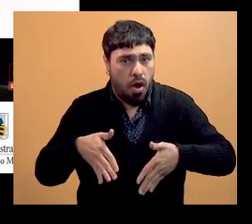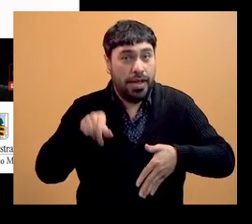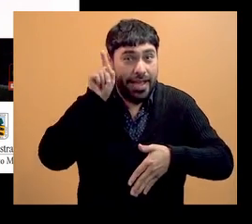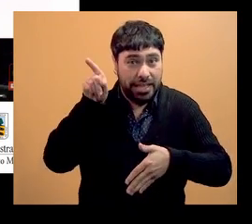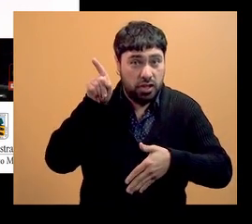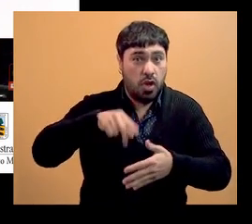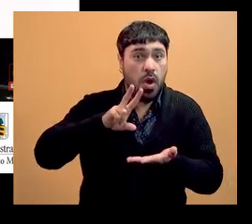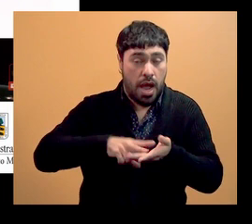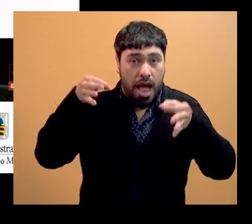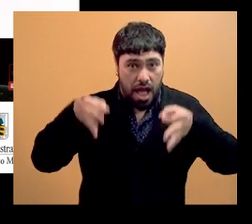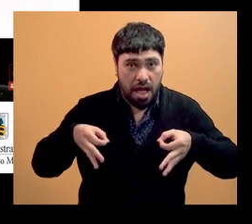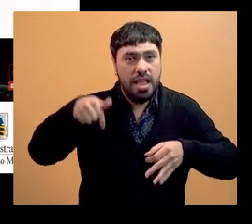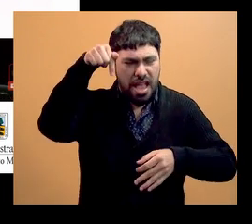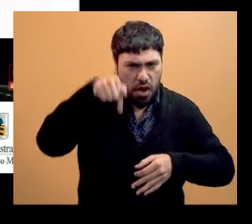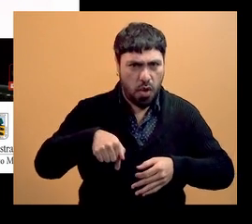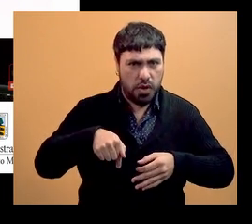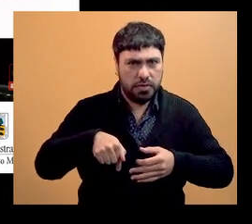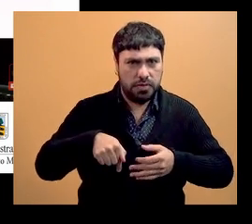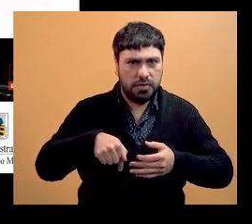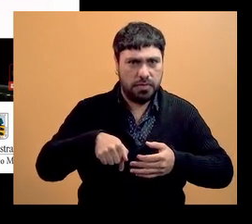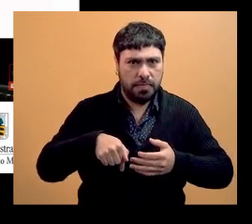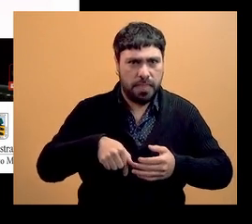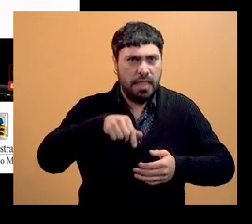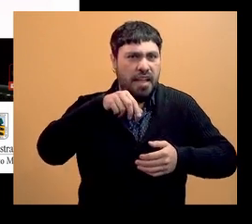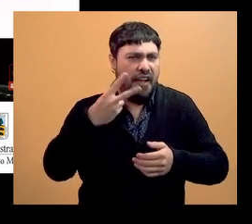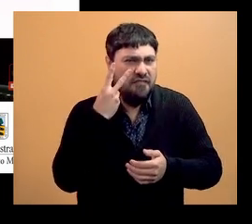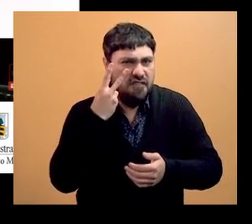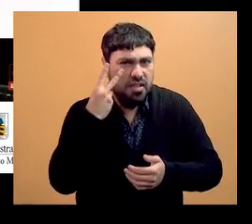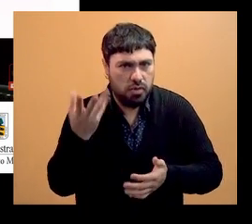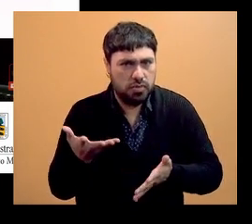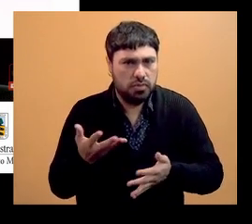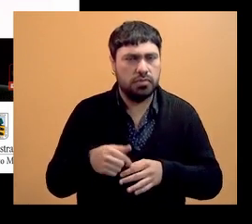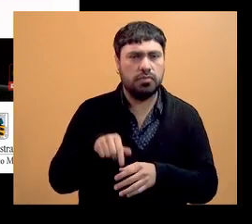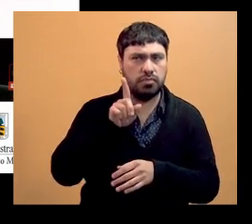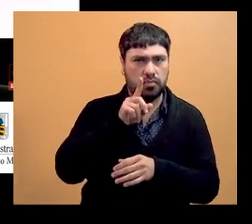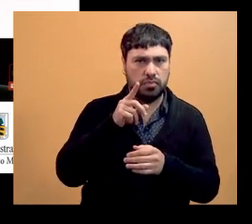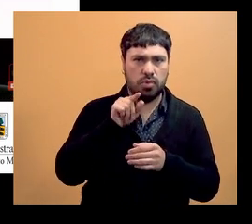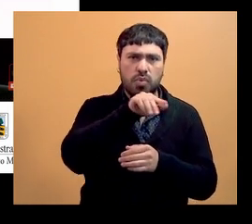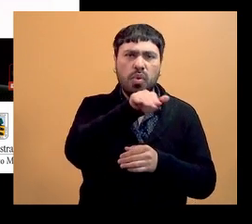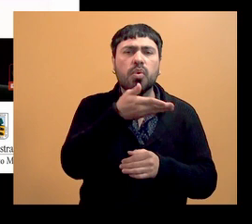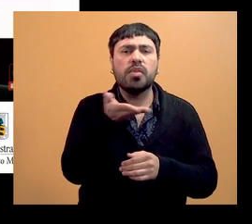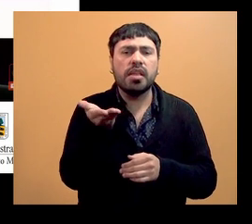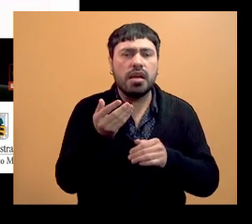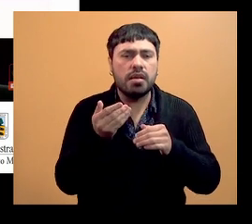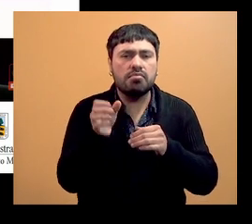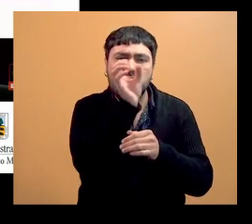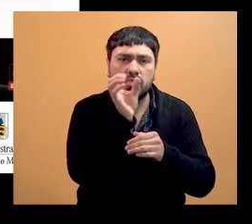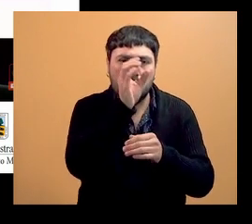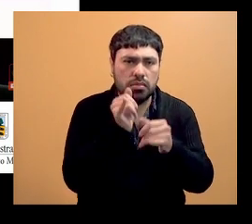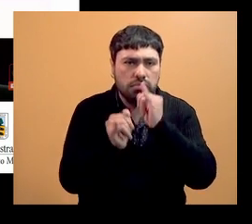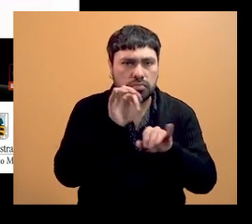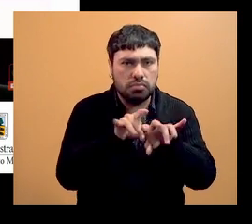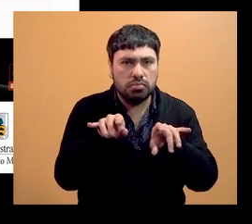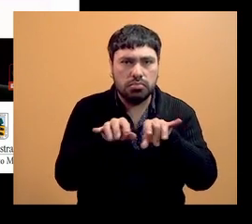vivo desde la órbita de nuestro planeta. No grabada, no transmitida después por un canal de televisión, no, en vivo, algo que está